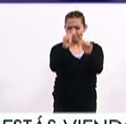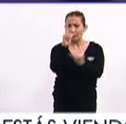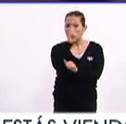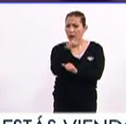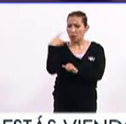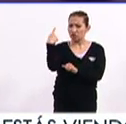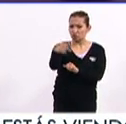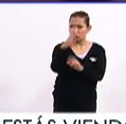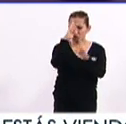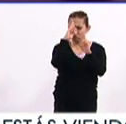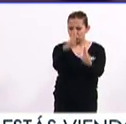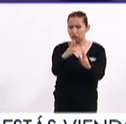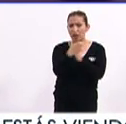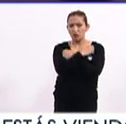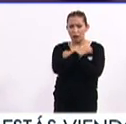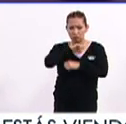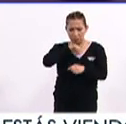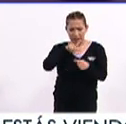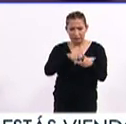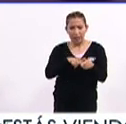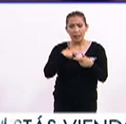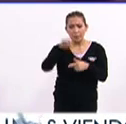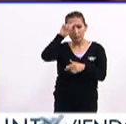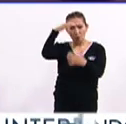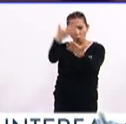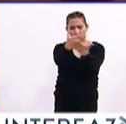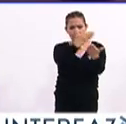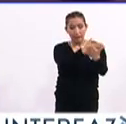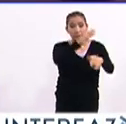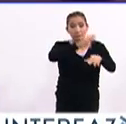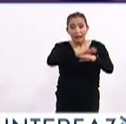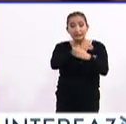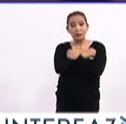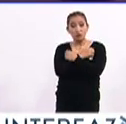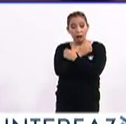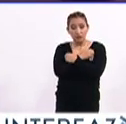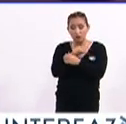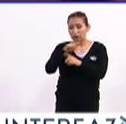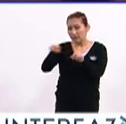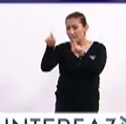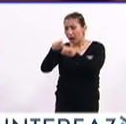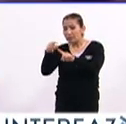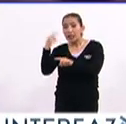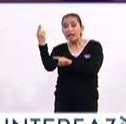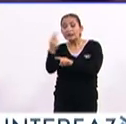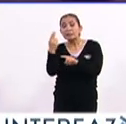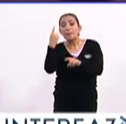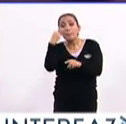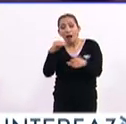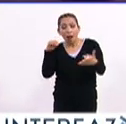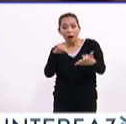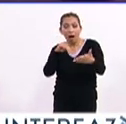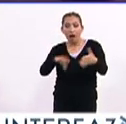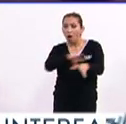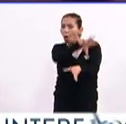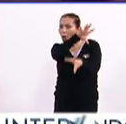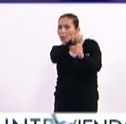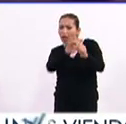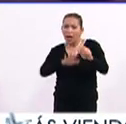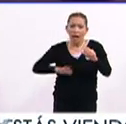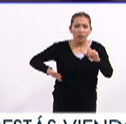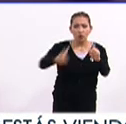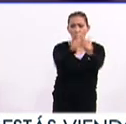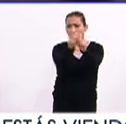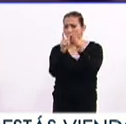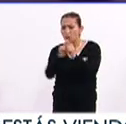lenguas indígenas, la educación especial y las propuestas alternativas de educación que sean necesarias para cubrir todos los